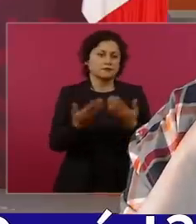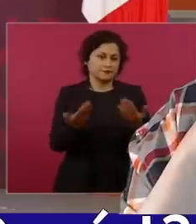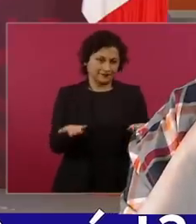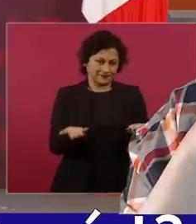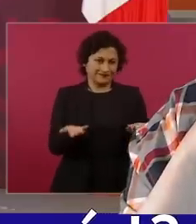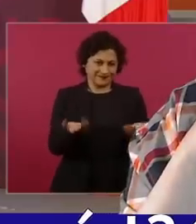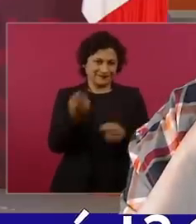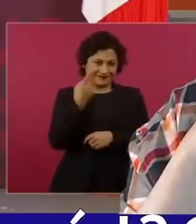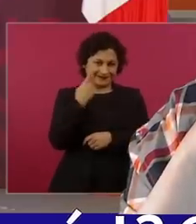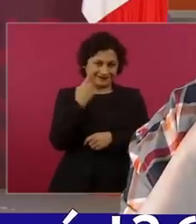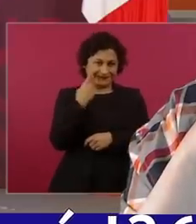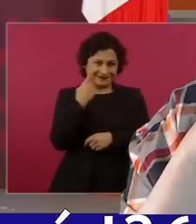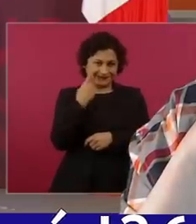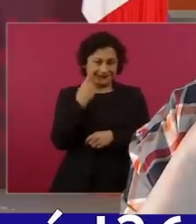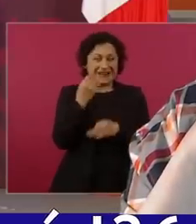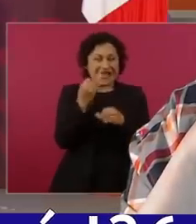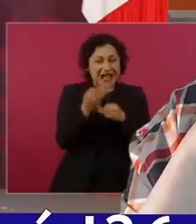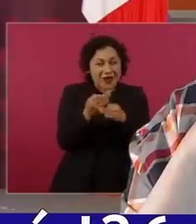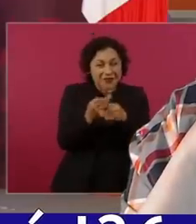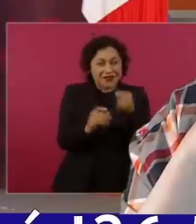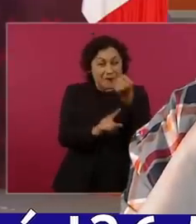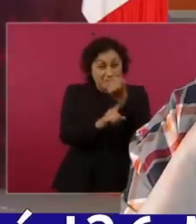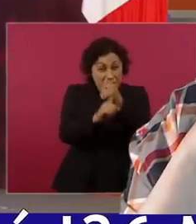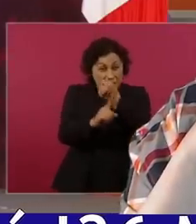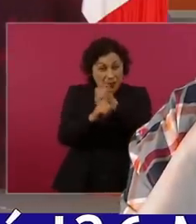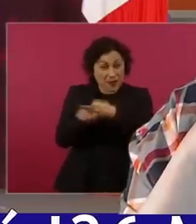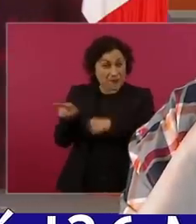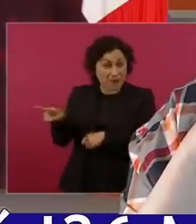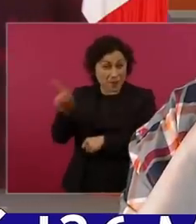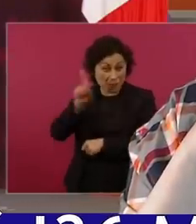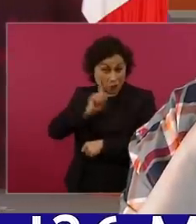señora que está ahora de presidenta.